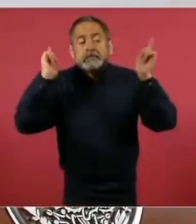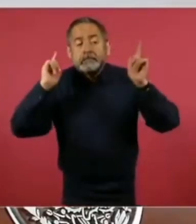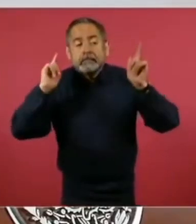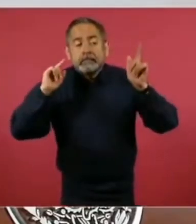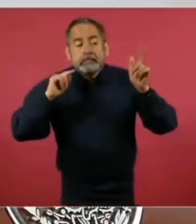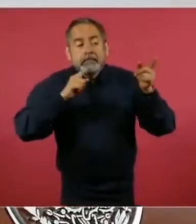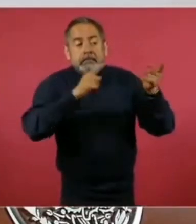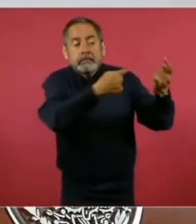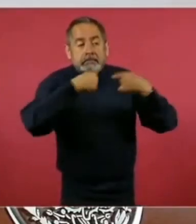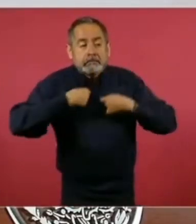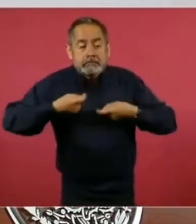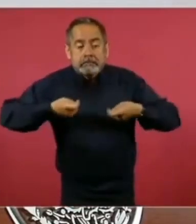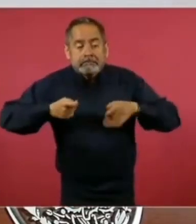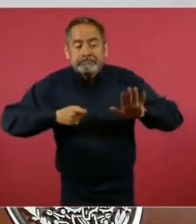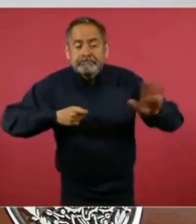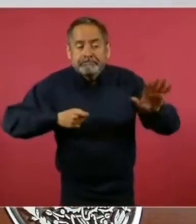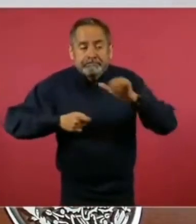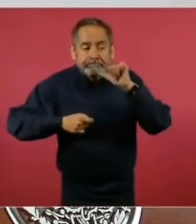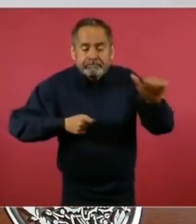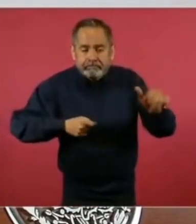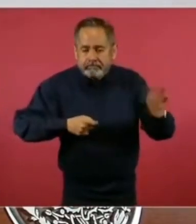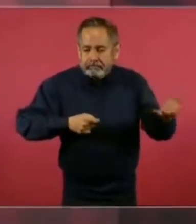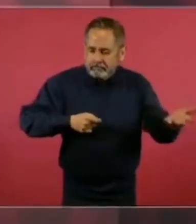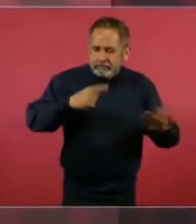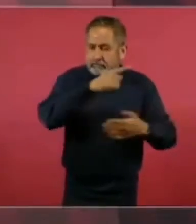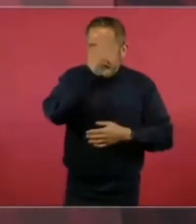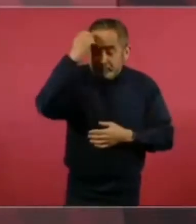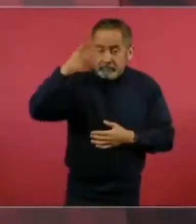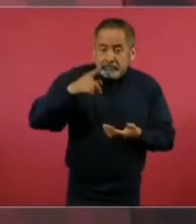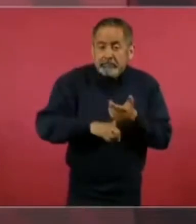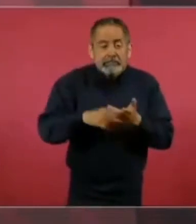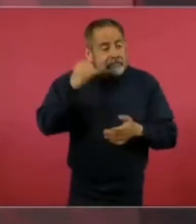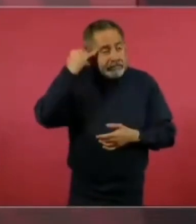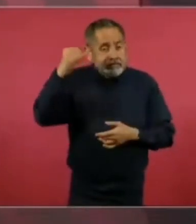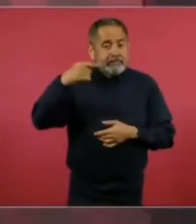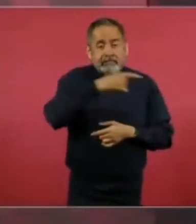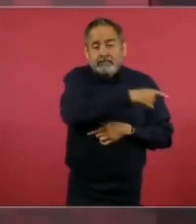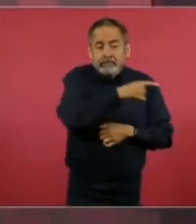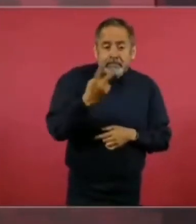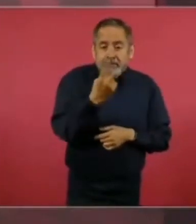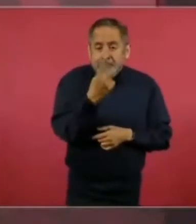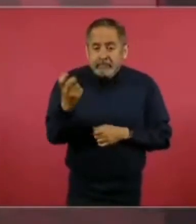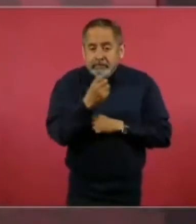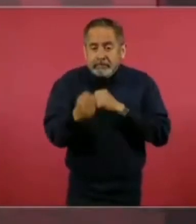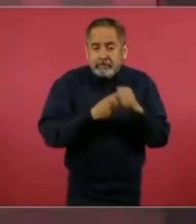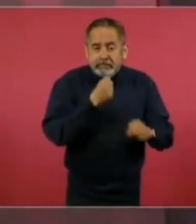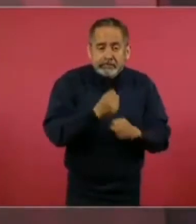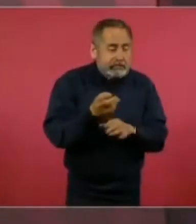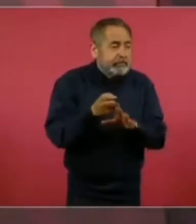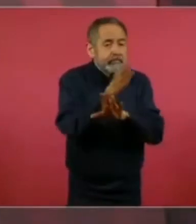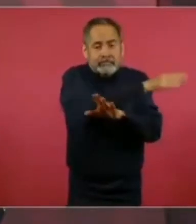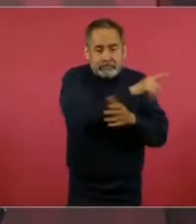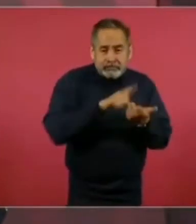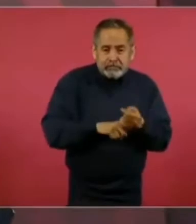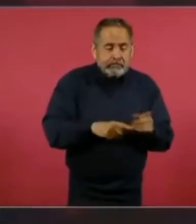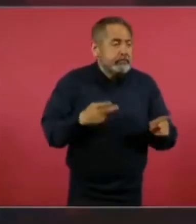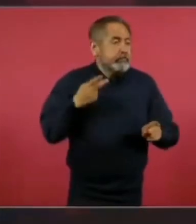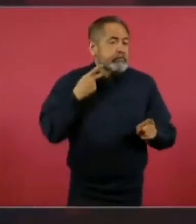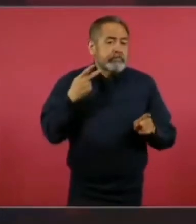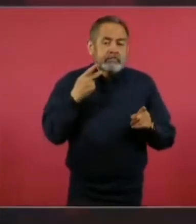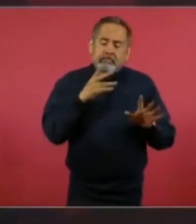olvida, imagínate, más de 200 años de la